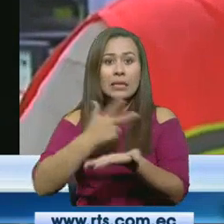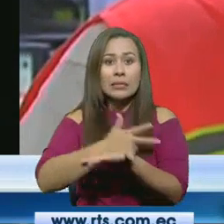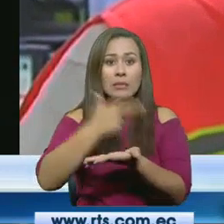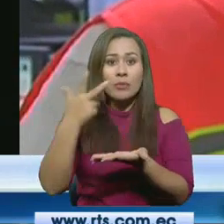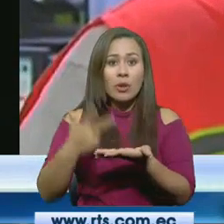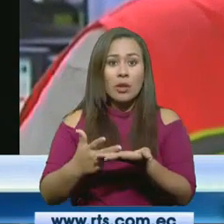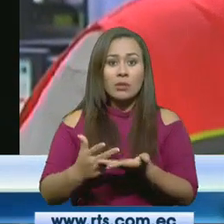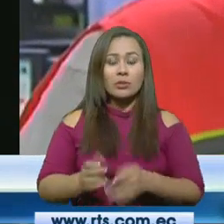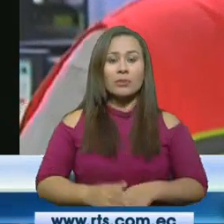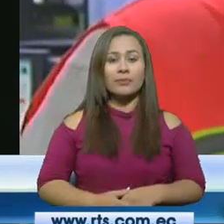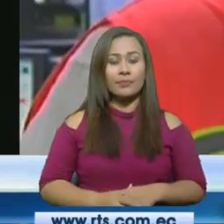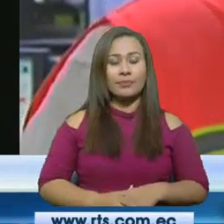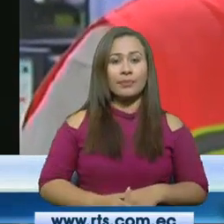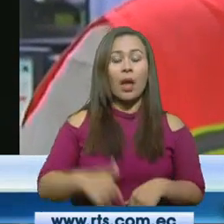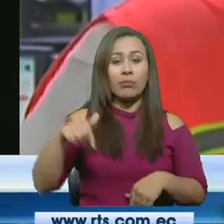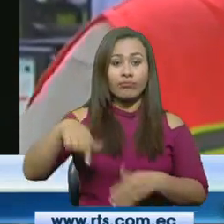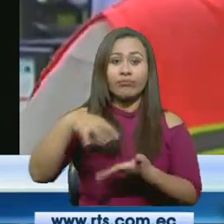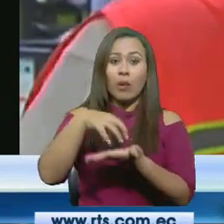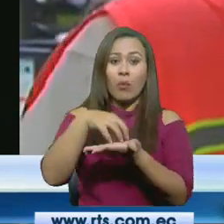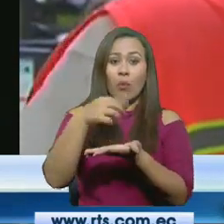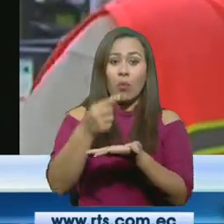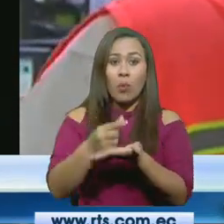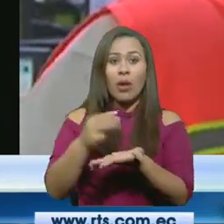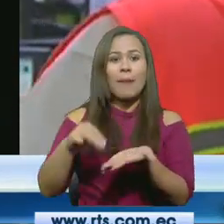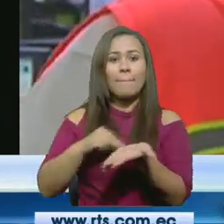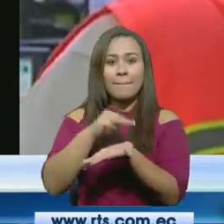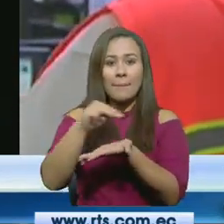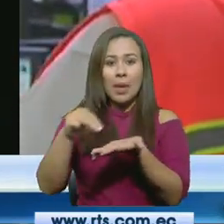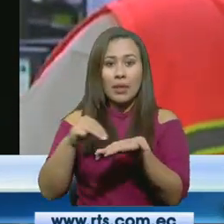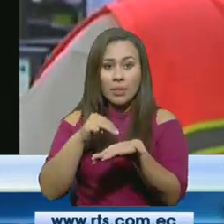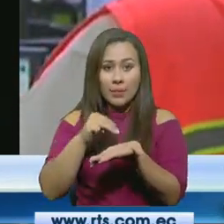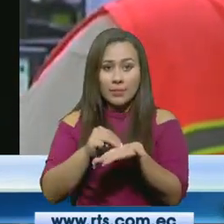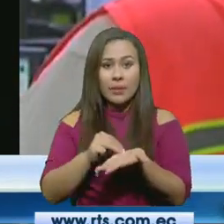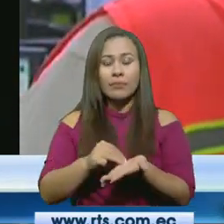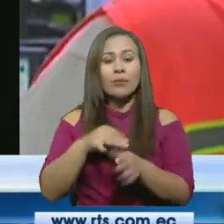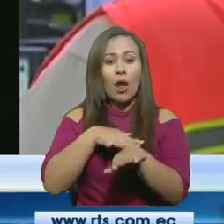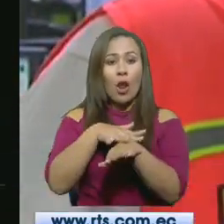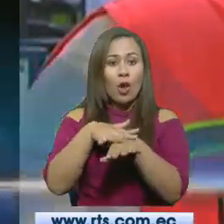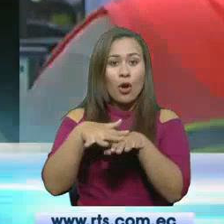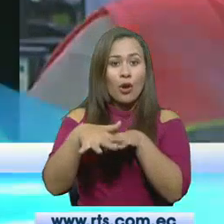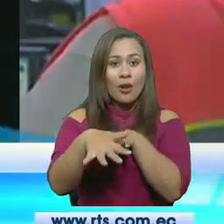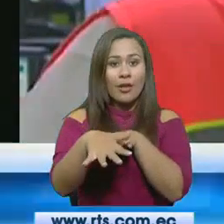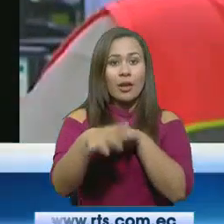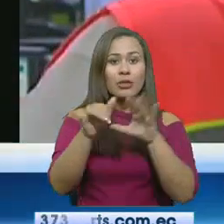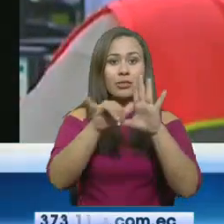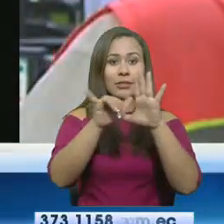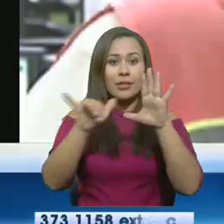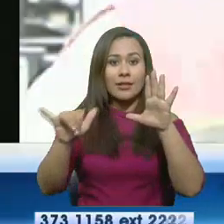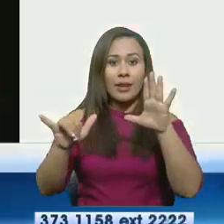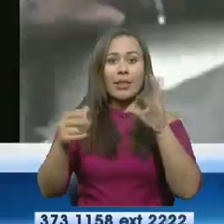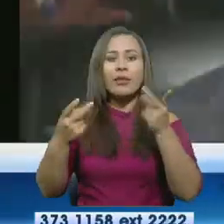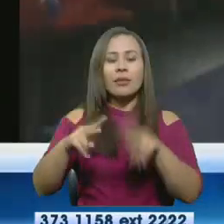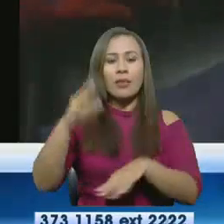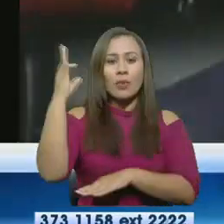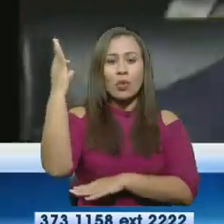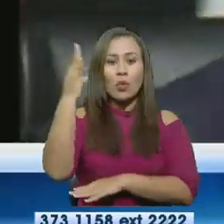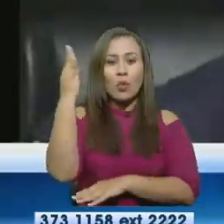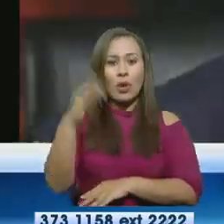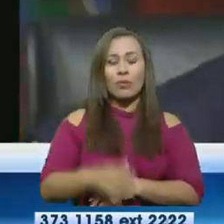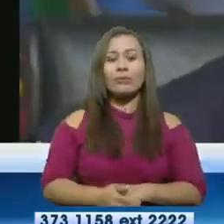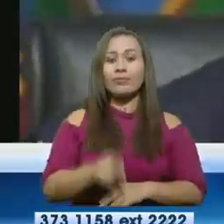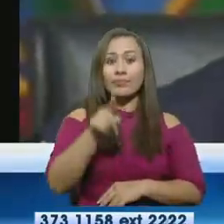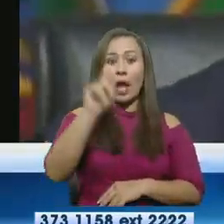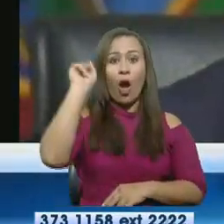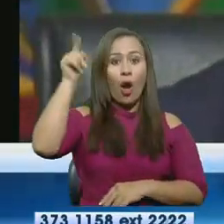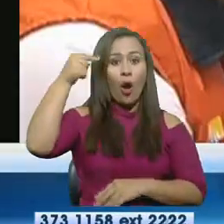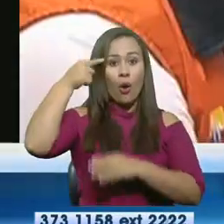Cotopaxi, obviamente en Guayas, Manabí, Los Ríos, Santa Elena y Tungurahua. El gobernador del Guayas